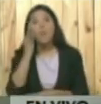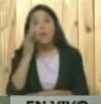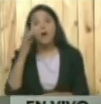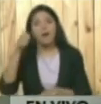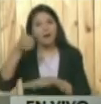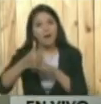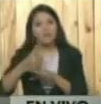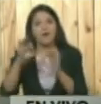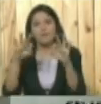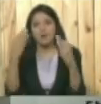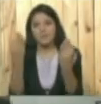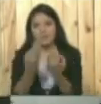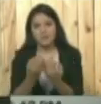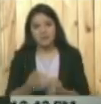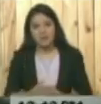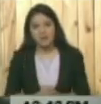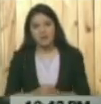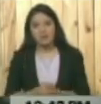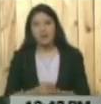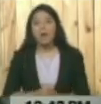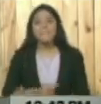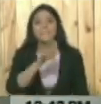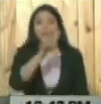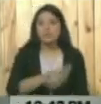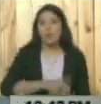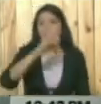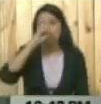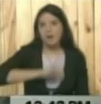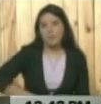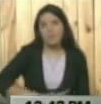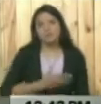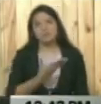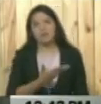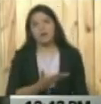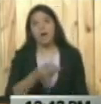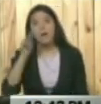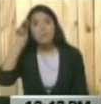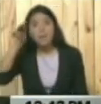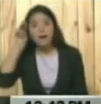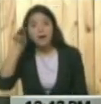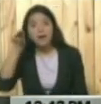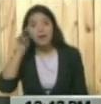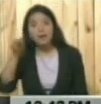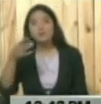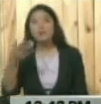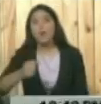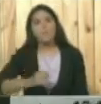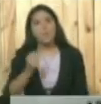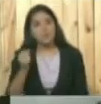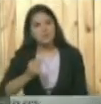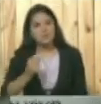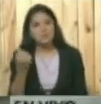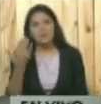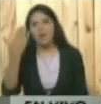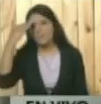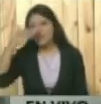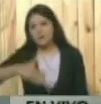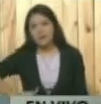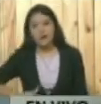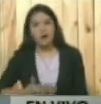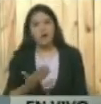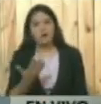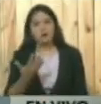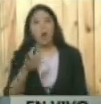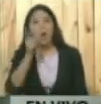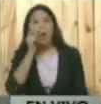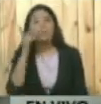de familia, el discapacitado, el maestro, la maestra, el policía, el militar,